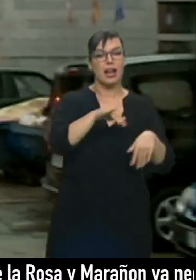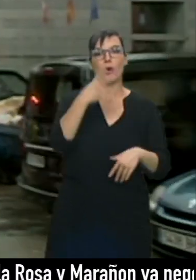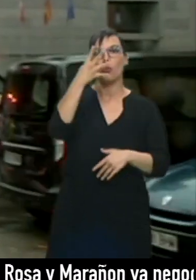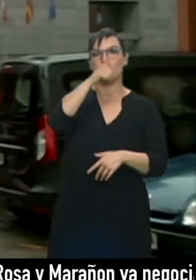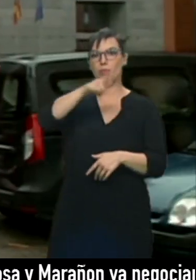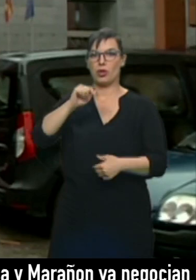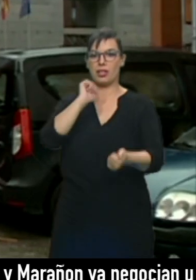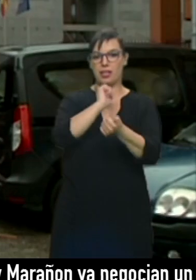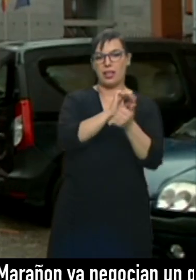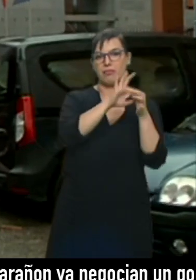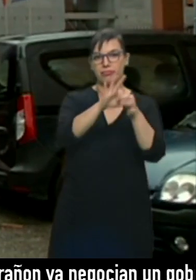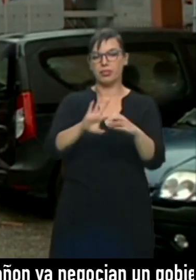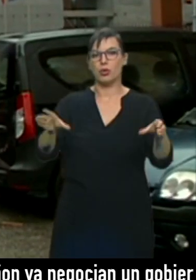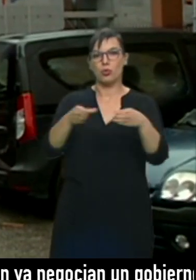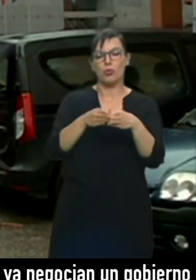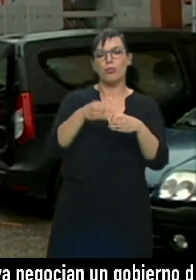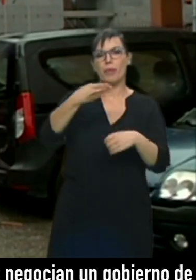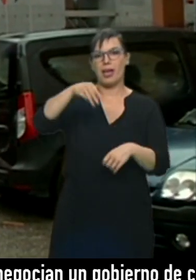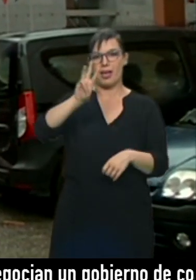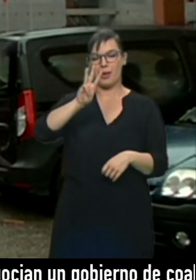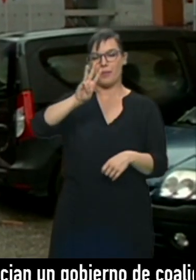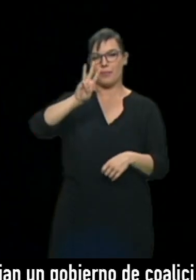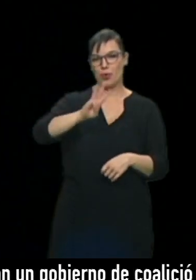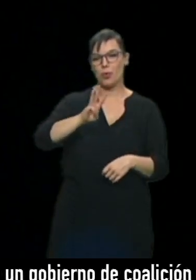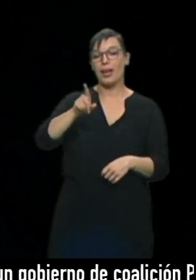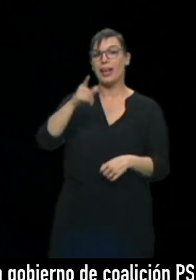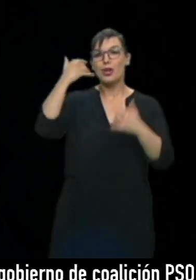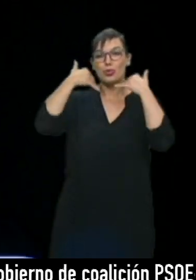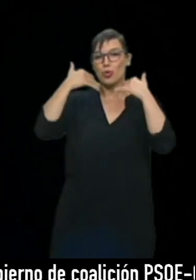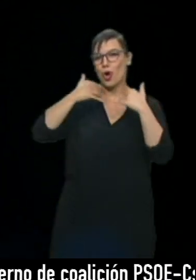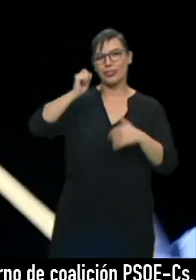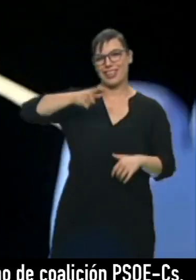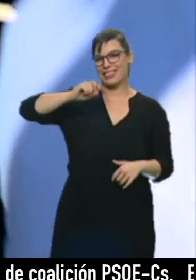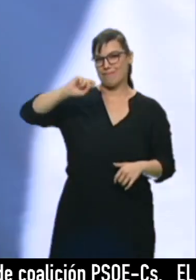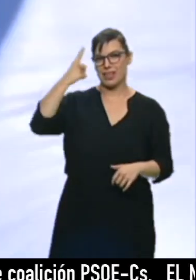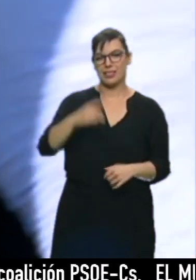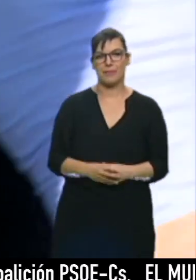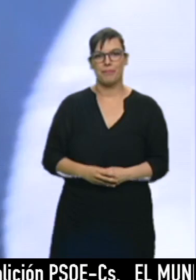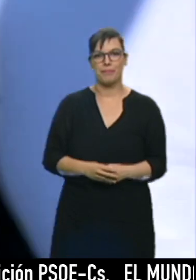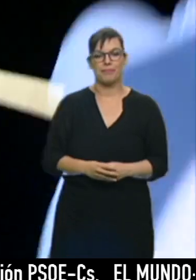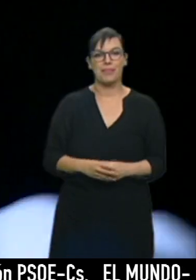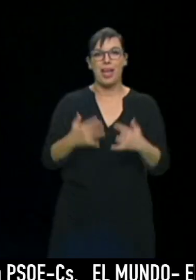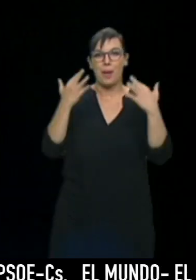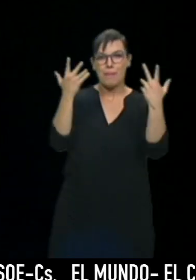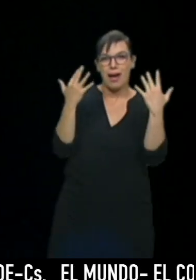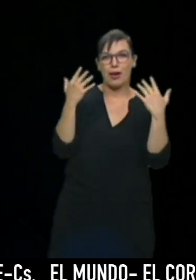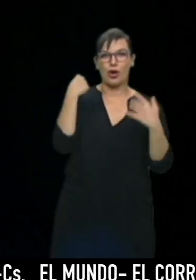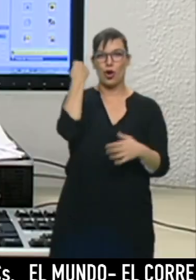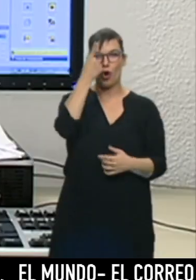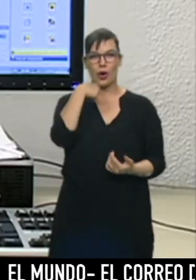vinculadas a la banda del BMV. El sudor es el indicio más habitual. Las manos, la cara,